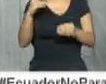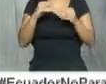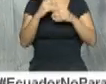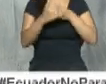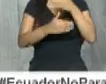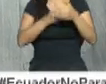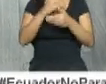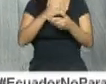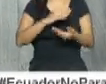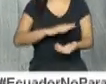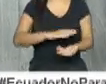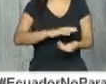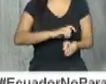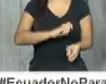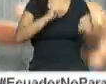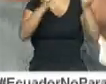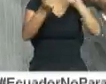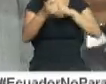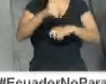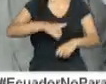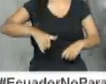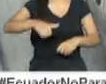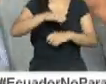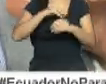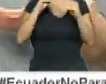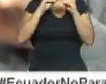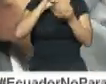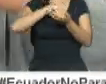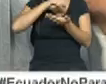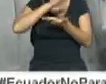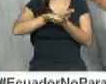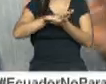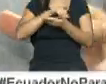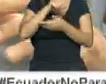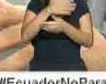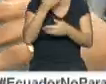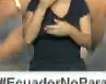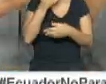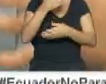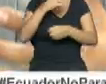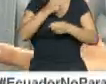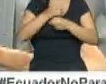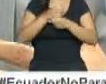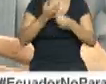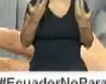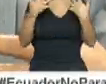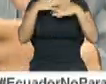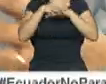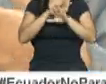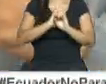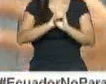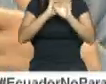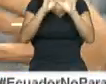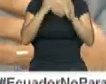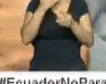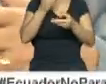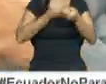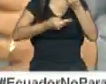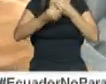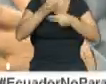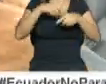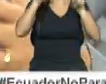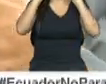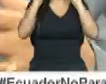la transición a la democracia, esta historia, esta carga histórica, digamos, confluye, ¿no? Y se negocia